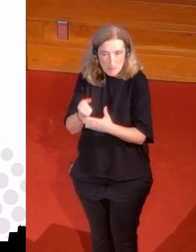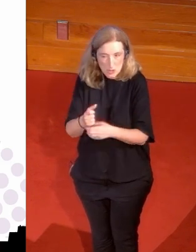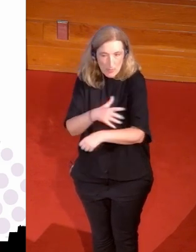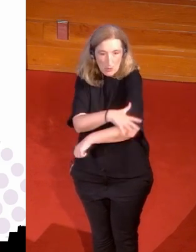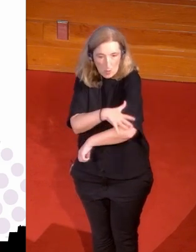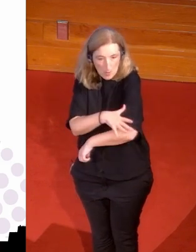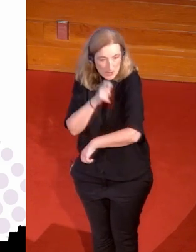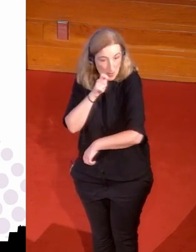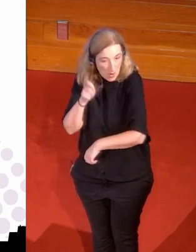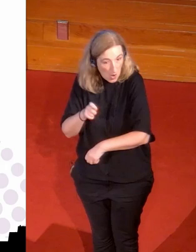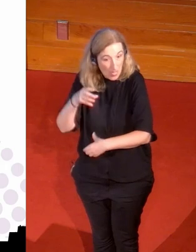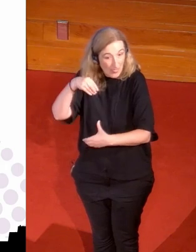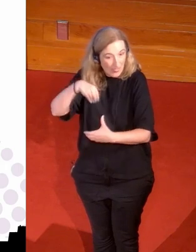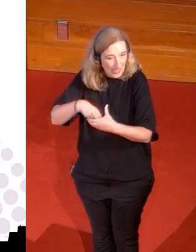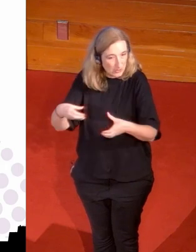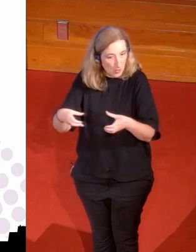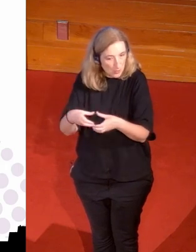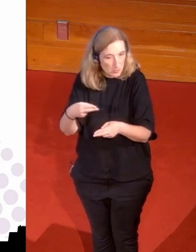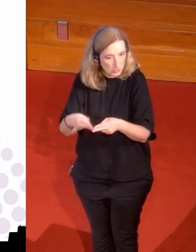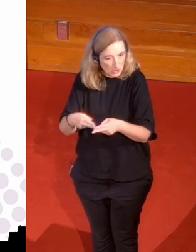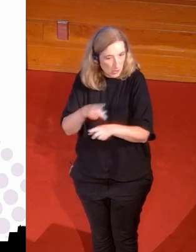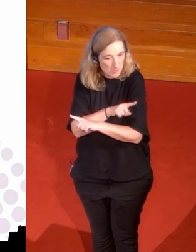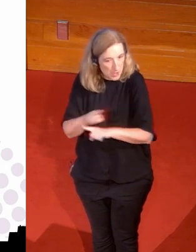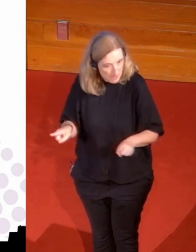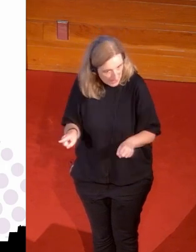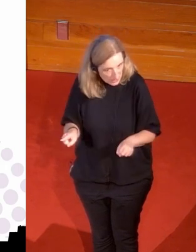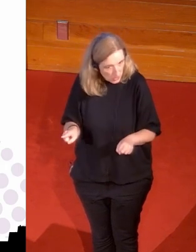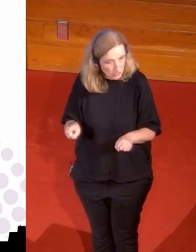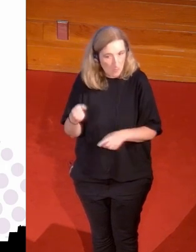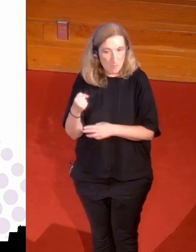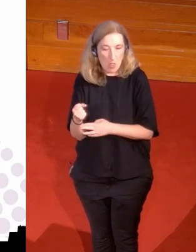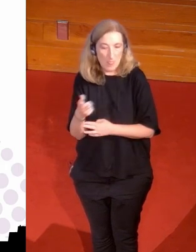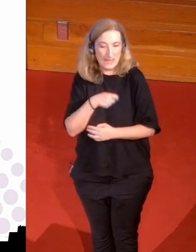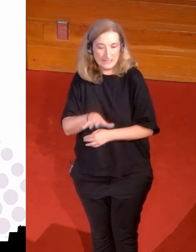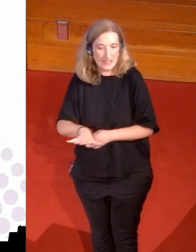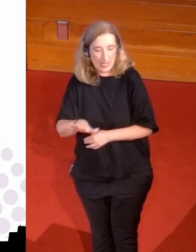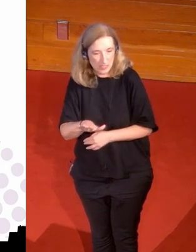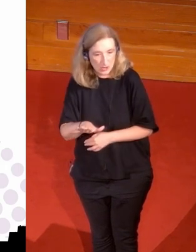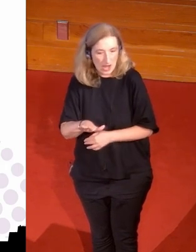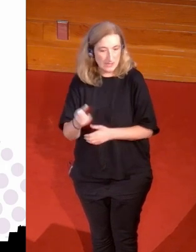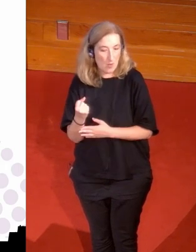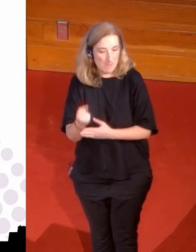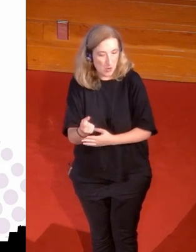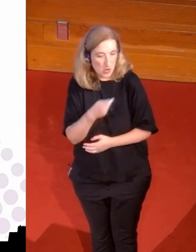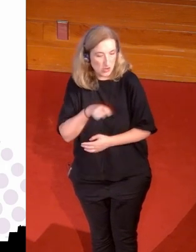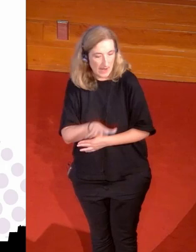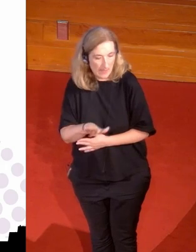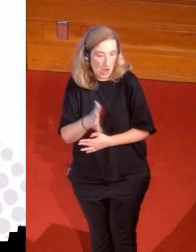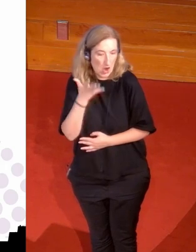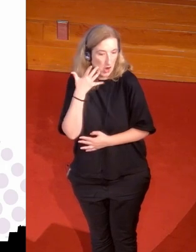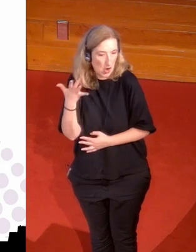tiene partidos políticos prohibidos que tiene por Héroes nacionales a